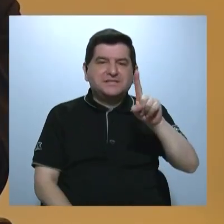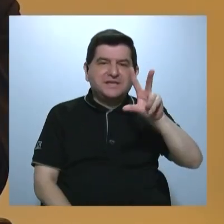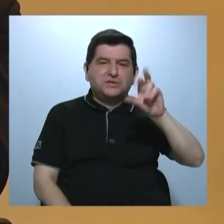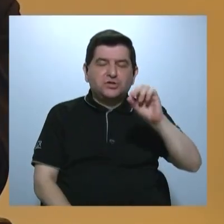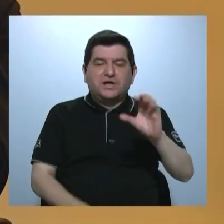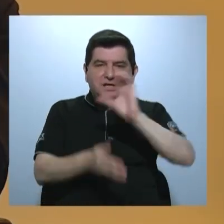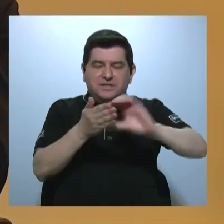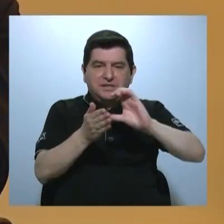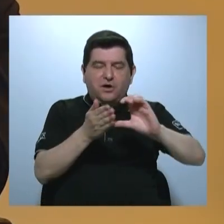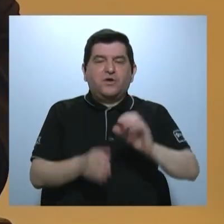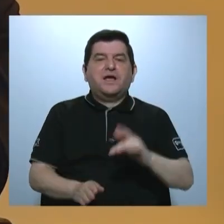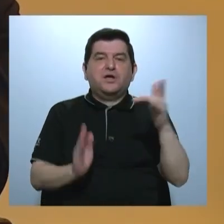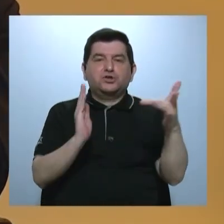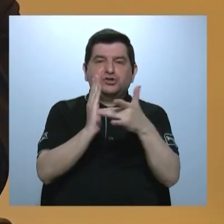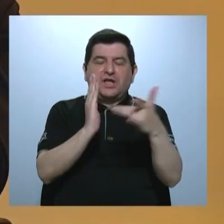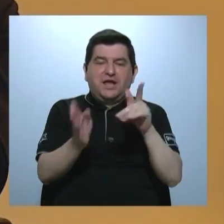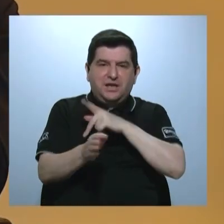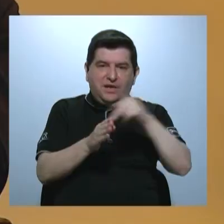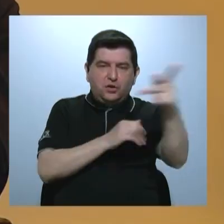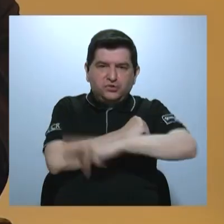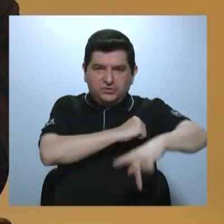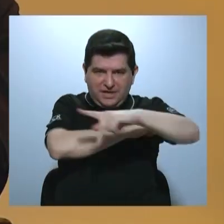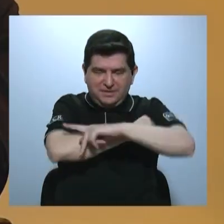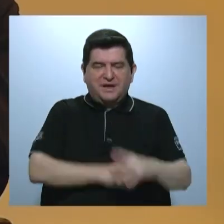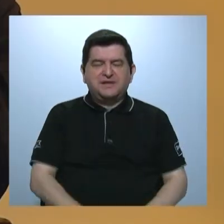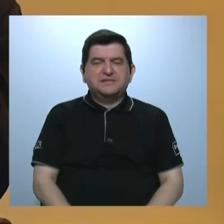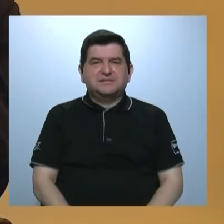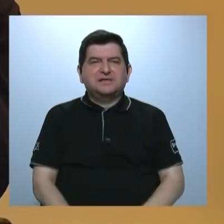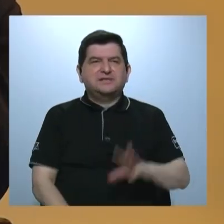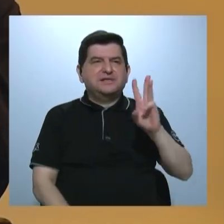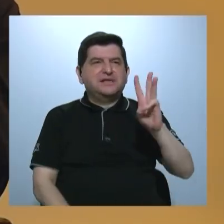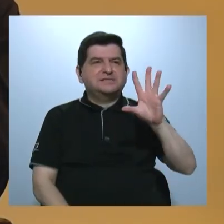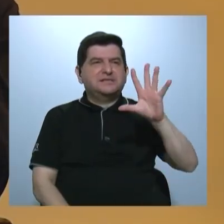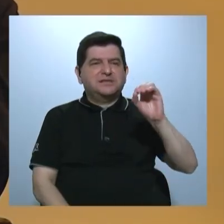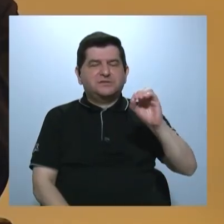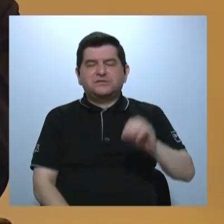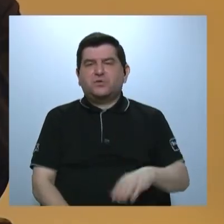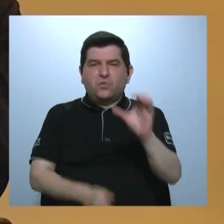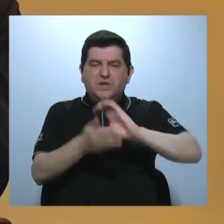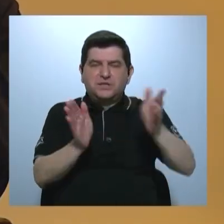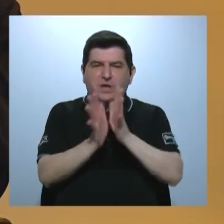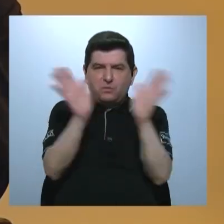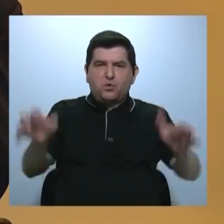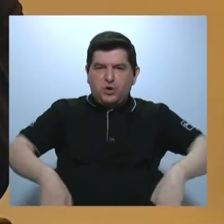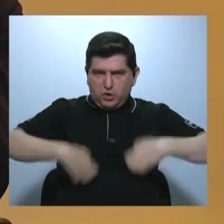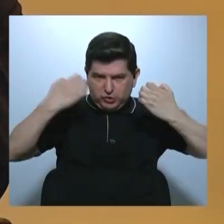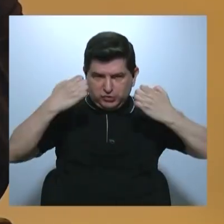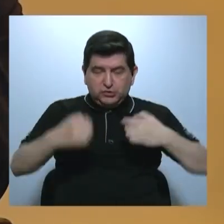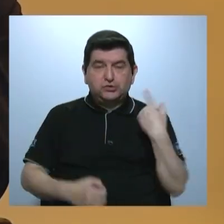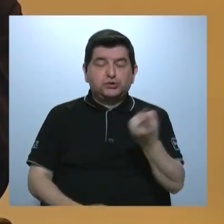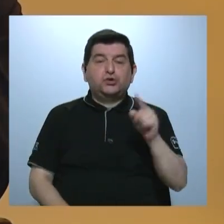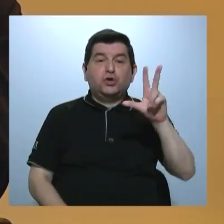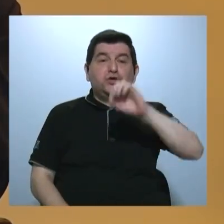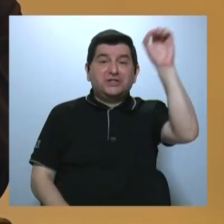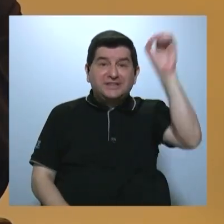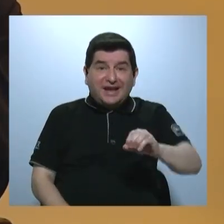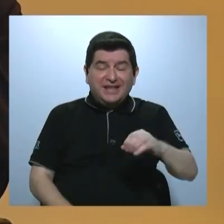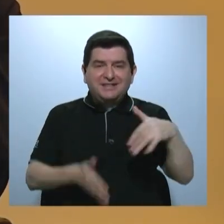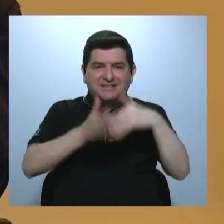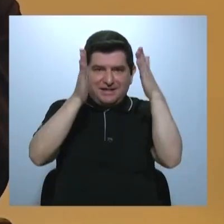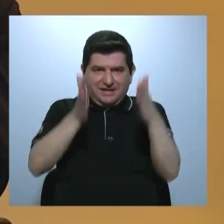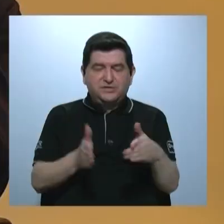colegios profesionales, técnicos profesionales en el país, de los 650 colegios públicos que hay. Quiere decir que solo el 30% de los estudiantes hoy